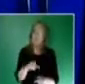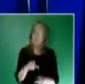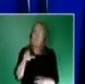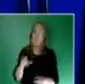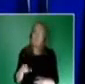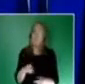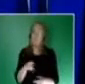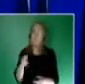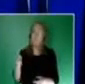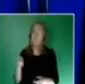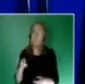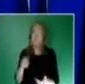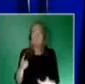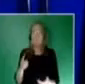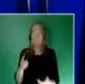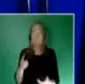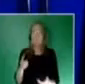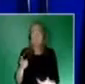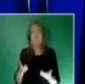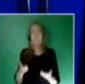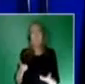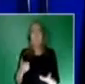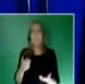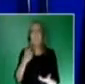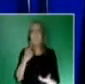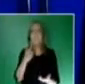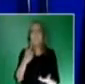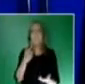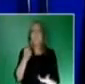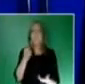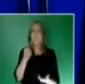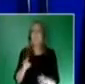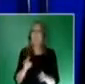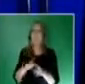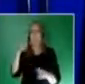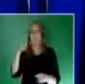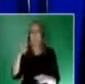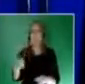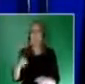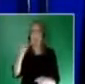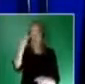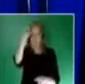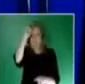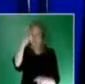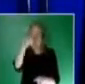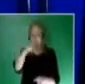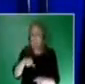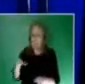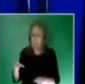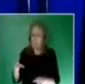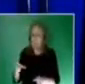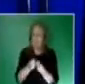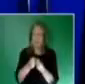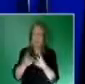familia que tienen los alemanes? ¿Cuánto oxígeno nos quedaría